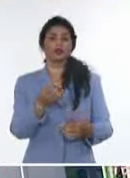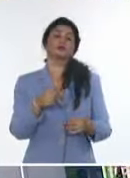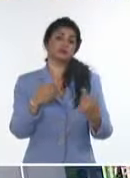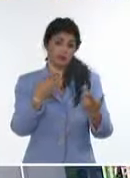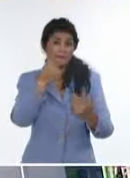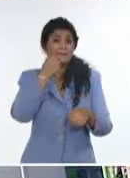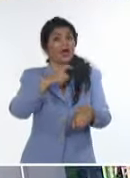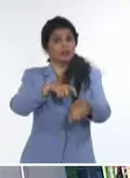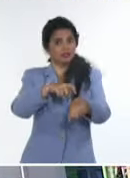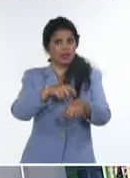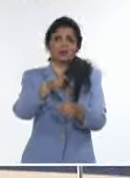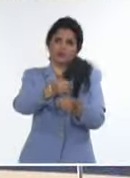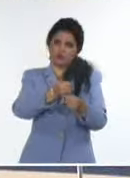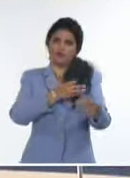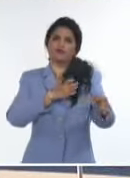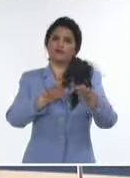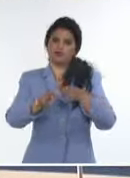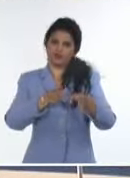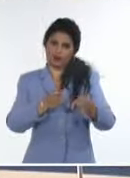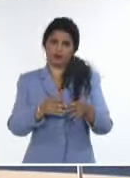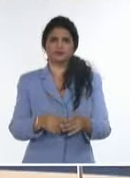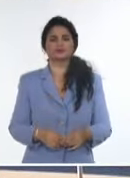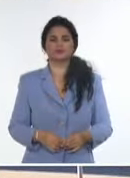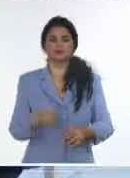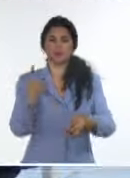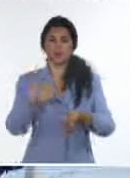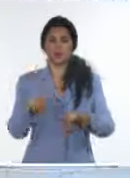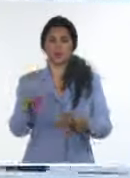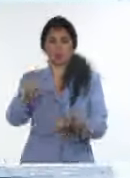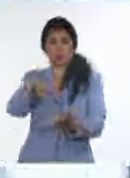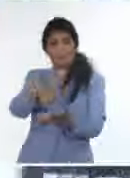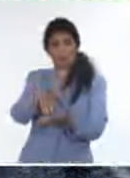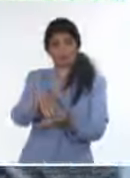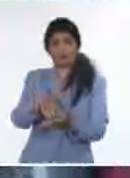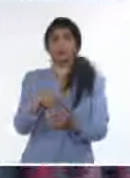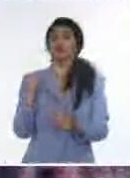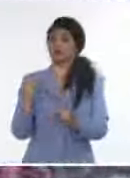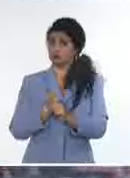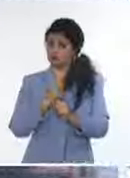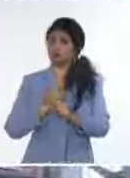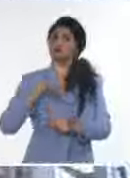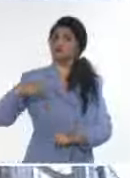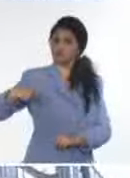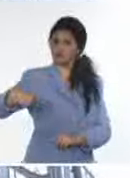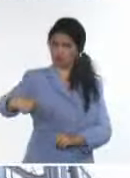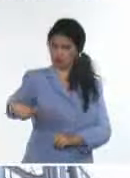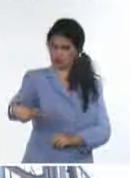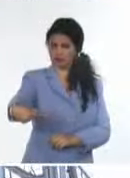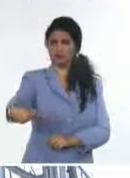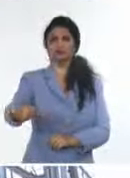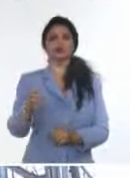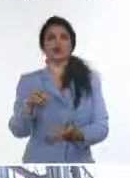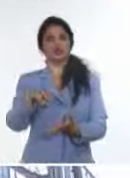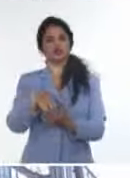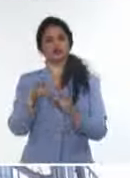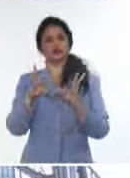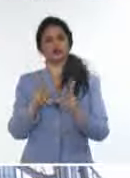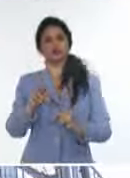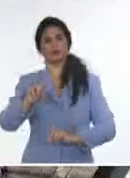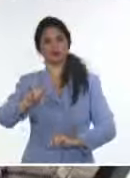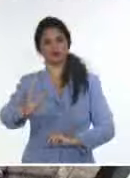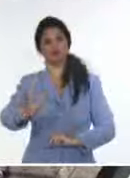Entre tanto, la planta con menos tiempo de interrupciones del país mantiene la generación también en la unidad número 3